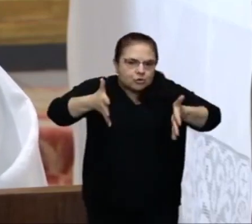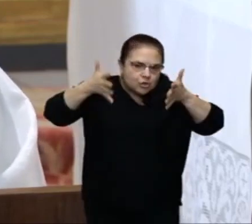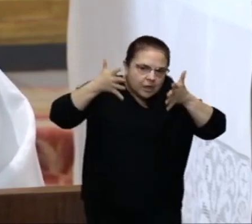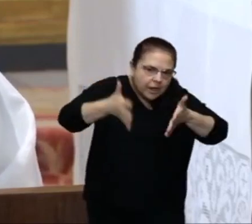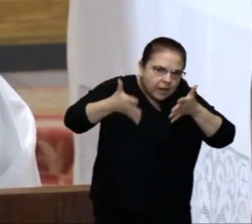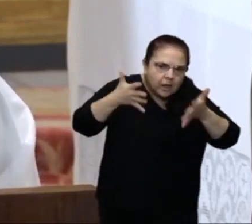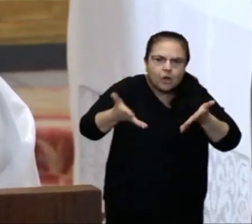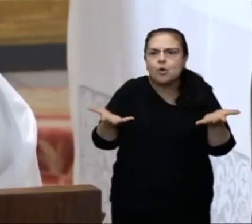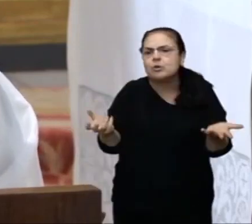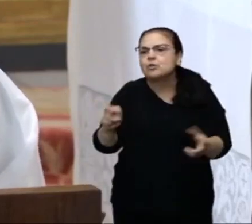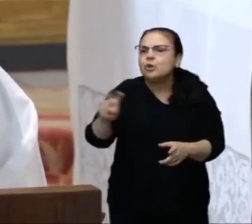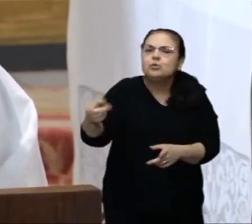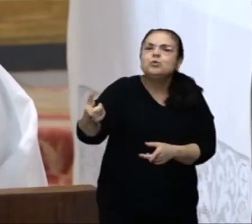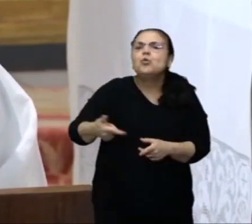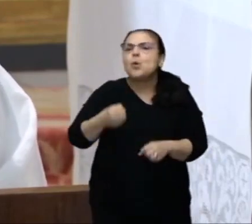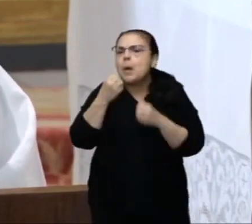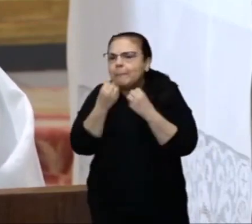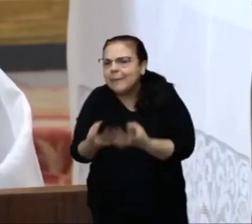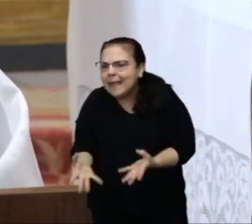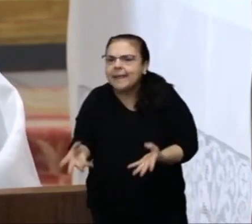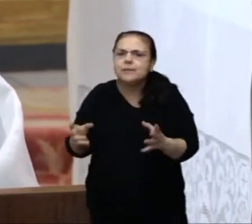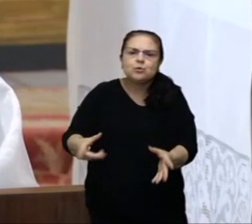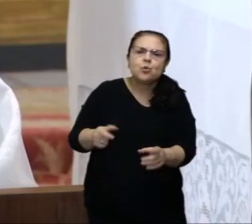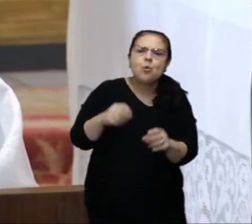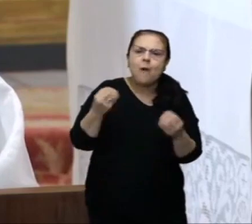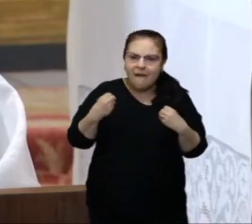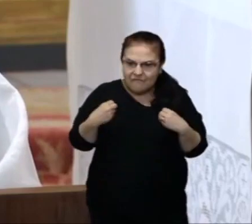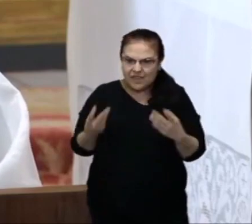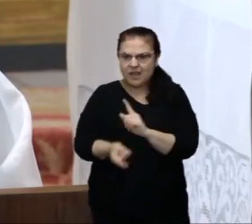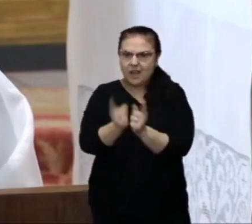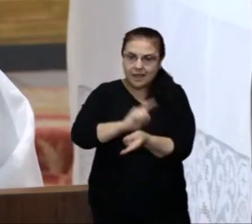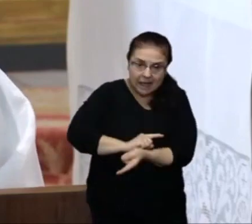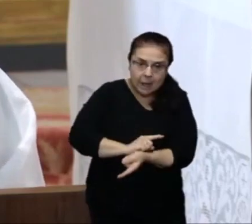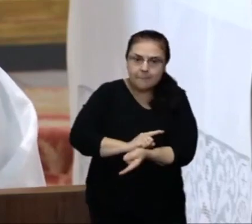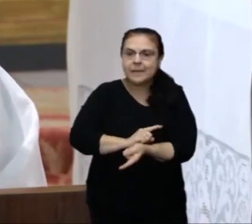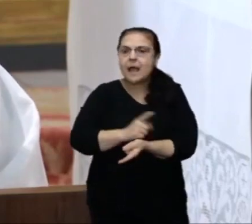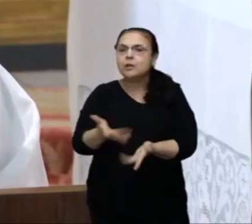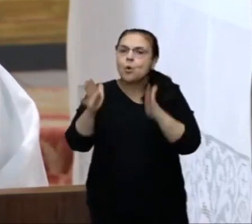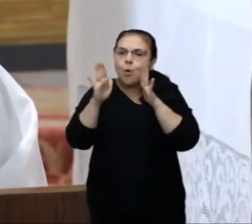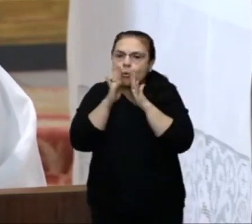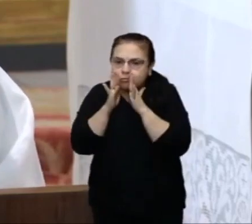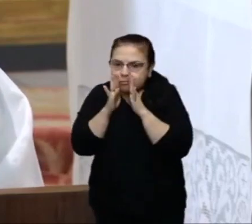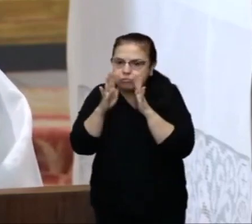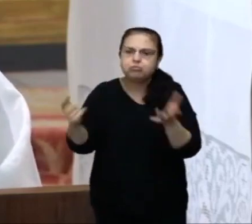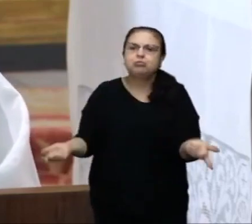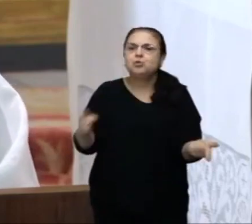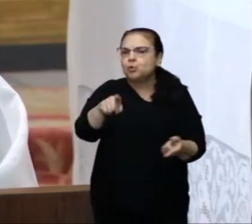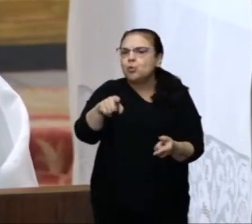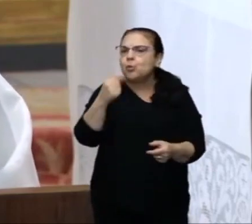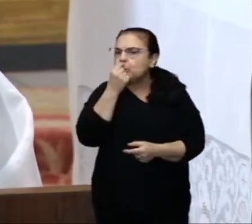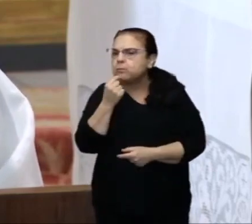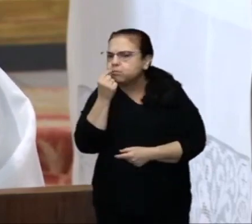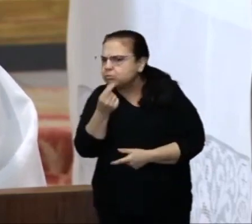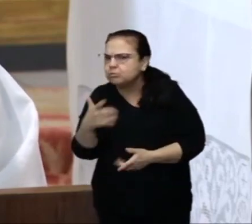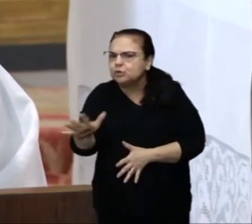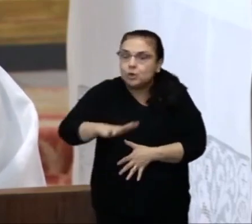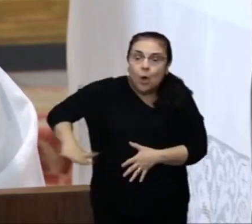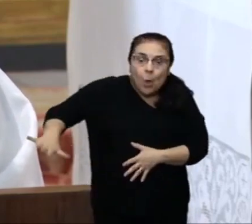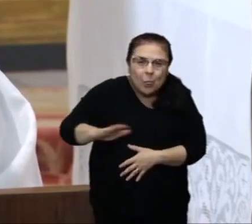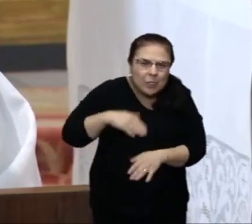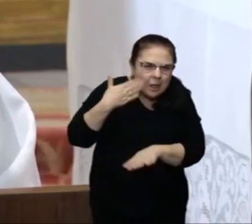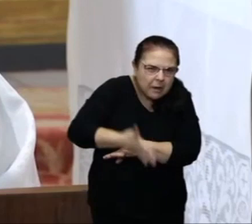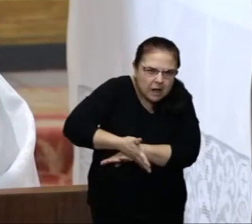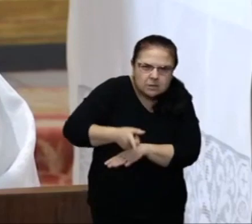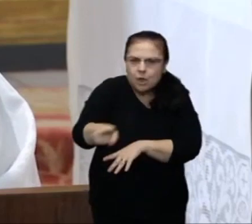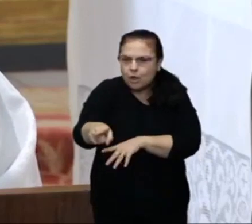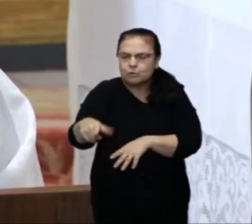decir a los demás, pues pórtate bien, pues cambia de vida, pues tienes que ir a confesar, tienes que ir a comulgarte, ¿a dónde vas? ¿Estás